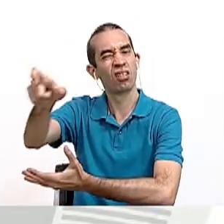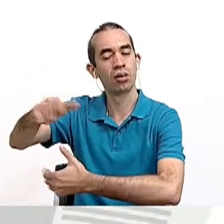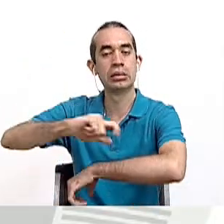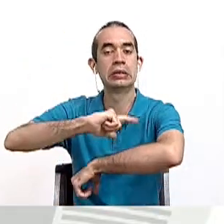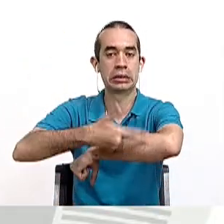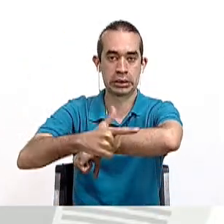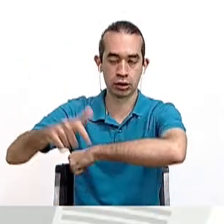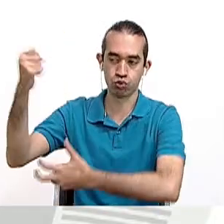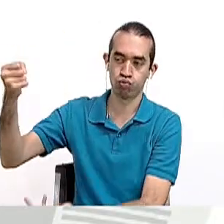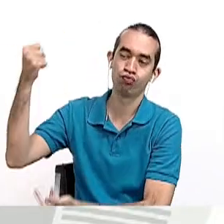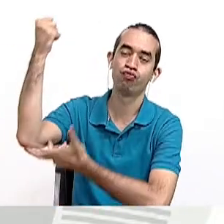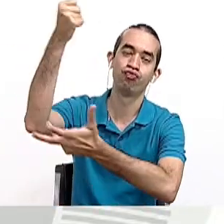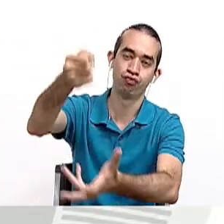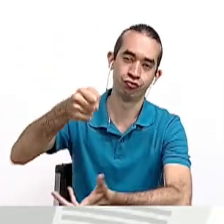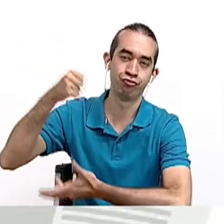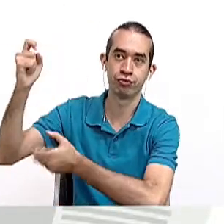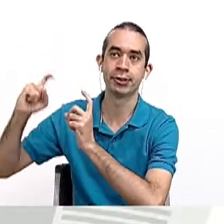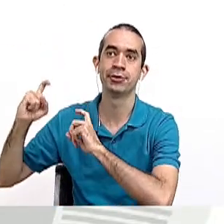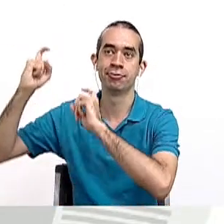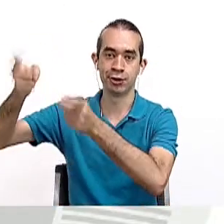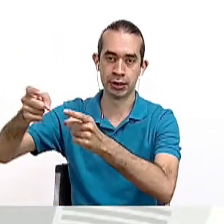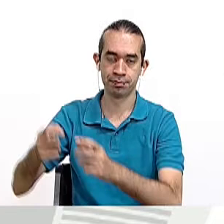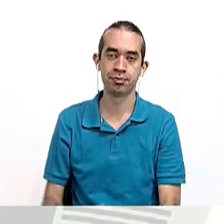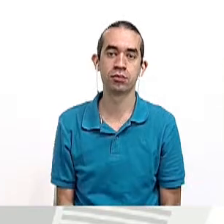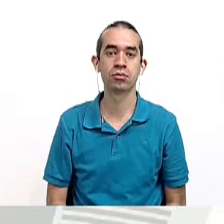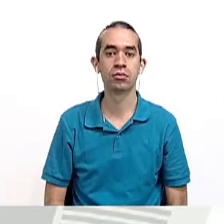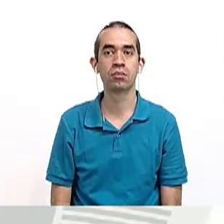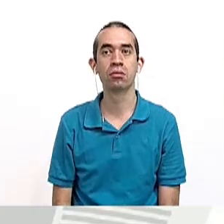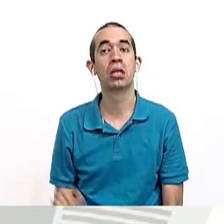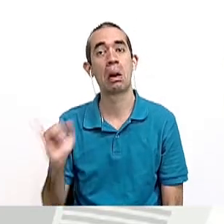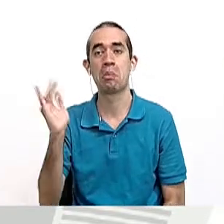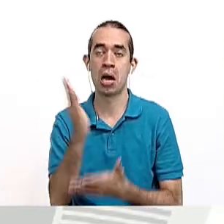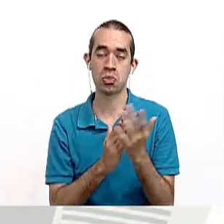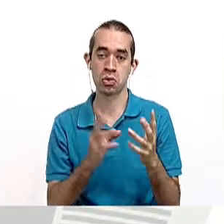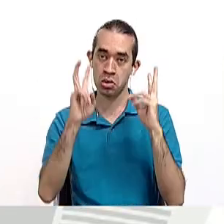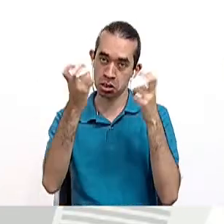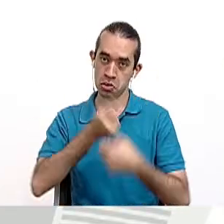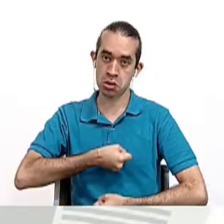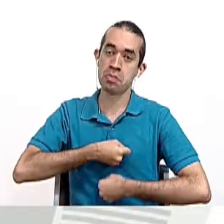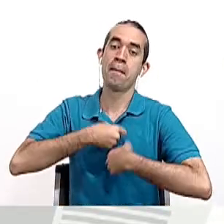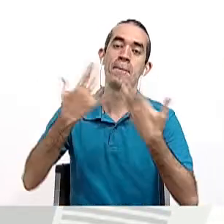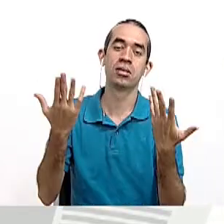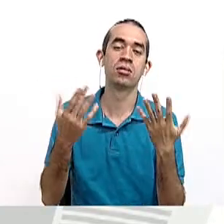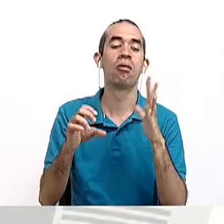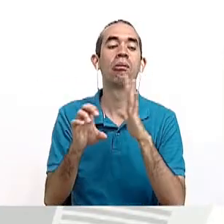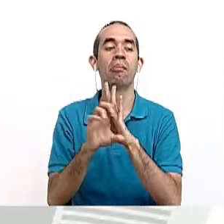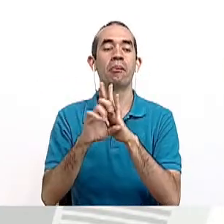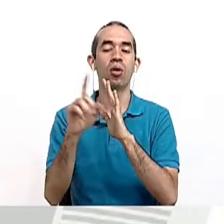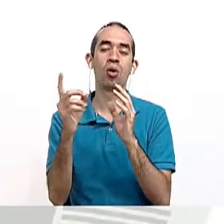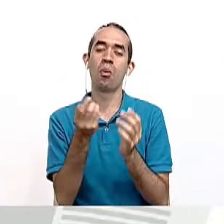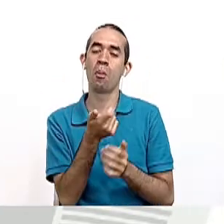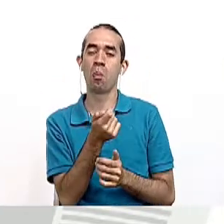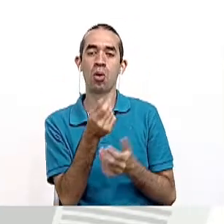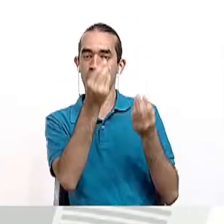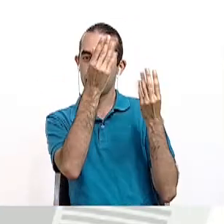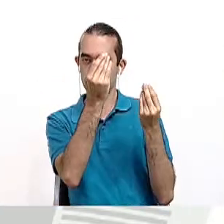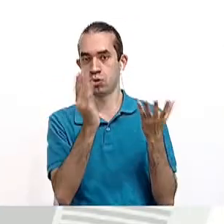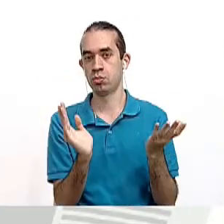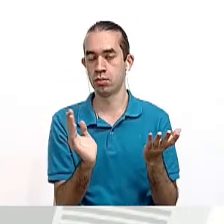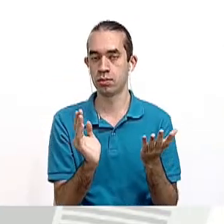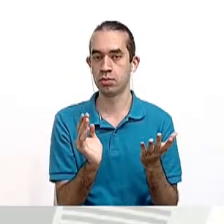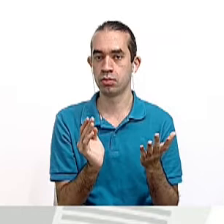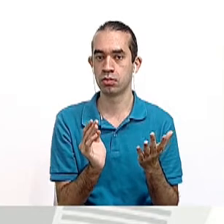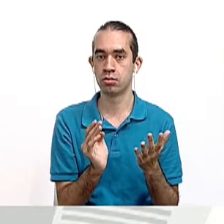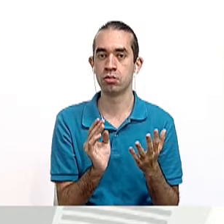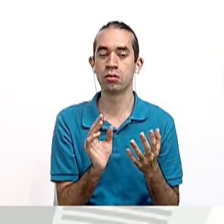noticia. Existen también títulos expresivos, cuando no se brinda mucha información.